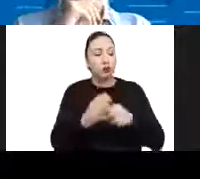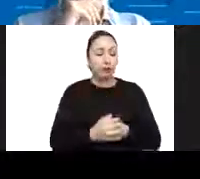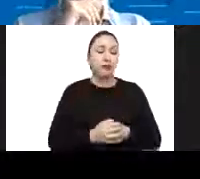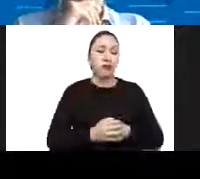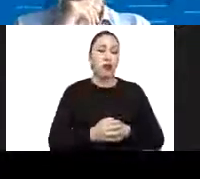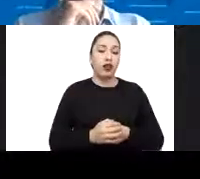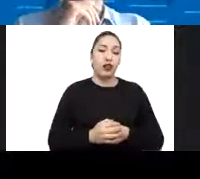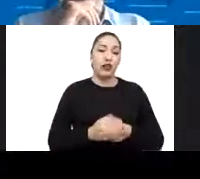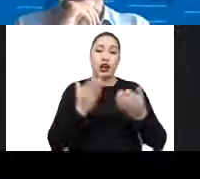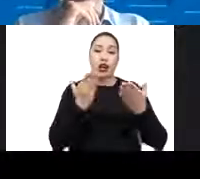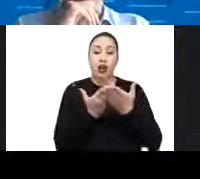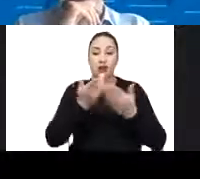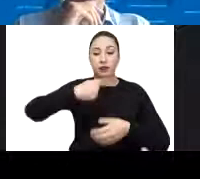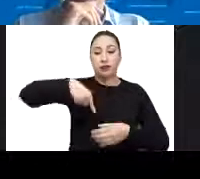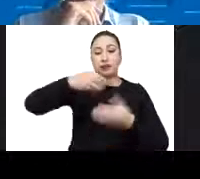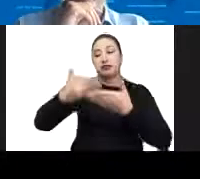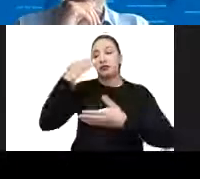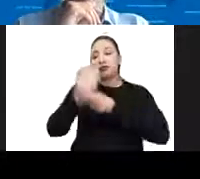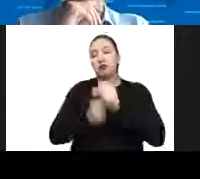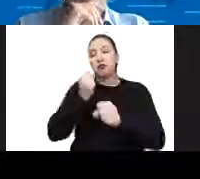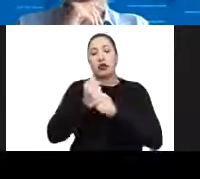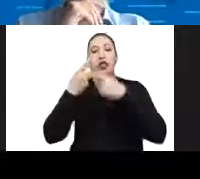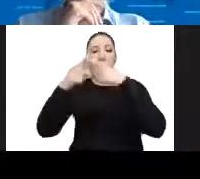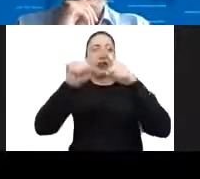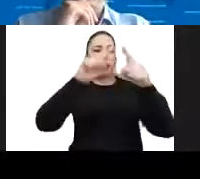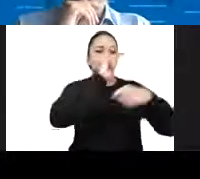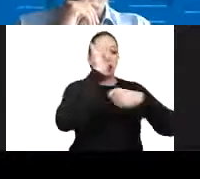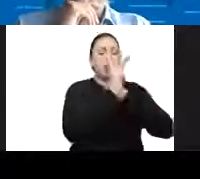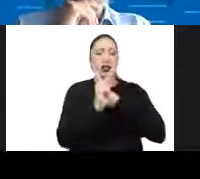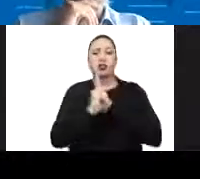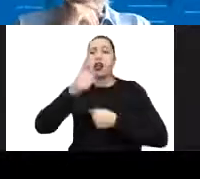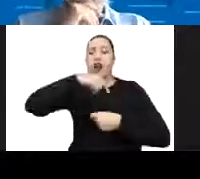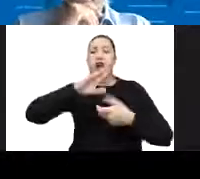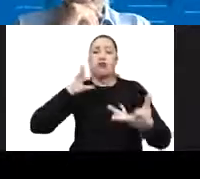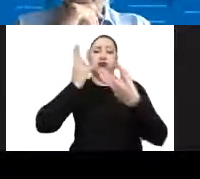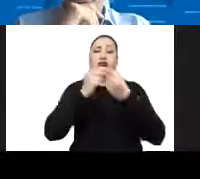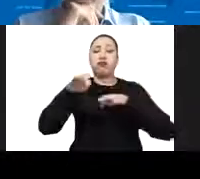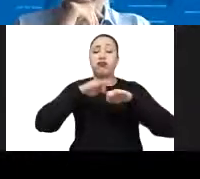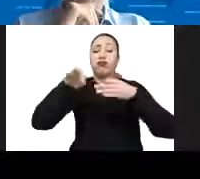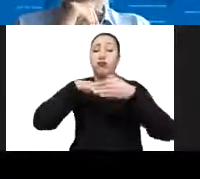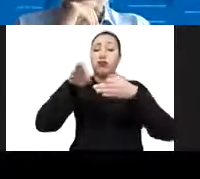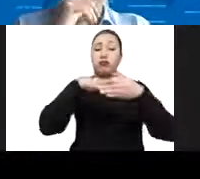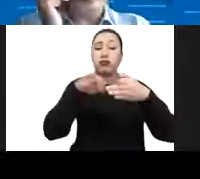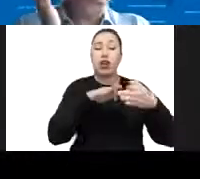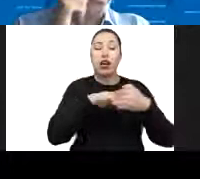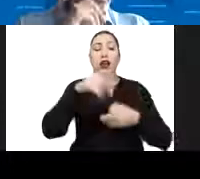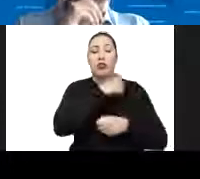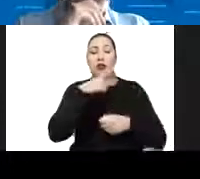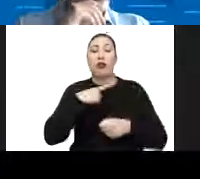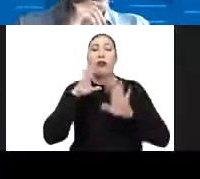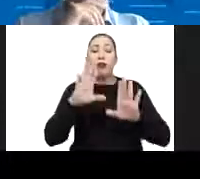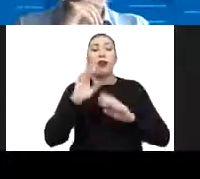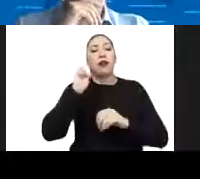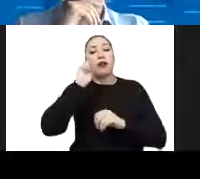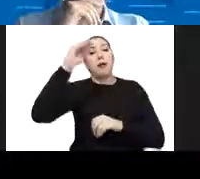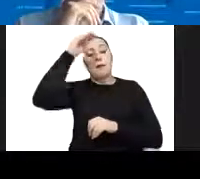hacemos nosotros ya hace muchos años con muchos países del mundo, es decir, bueno, hay que darle la vuelta al